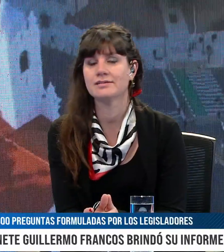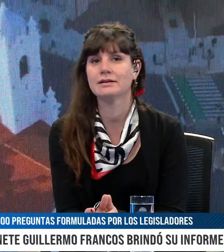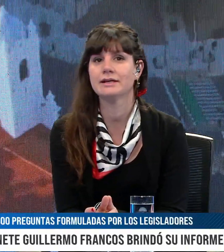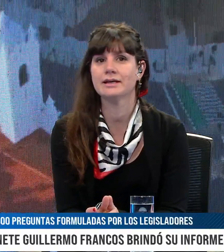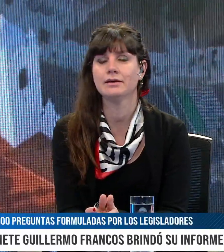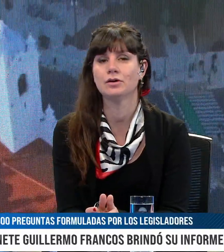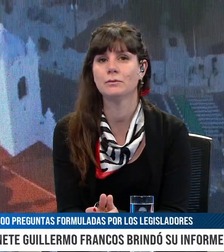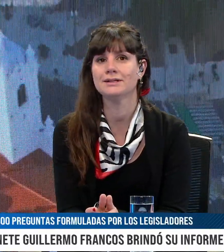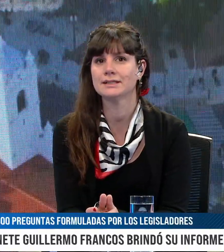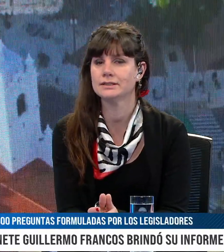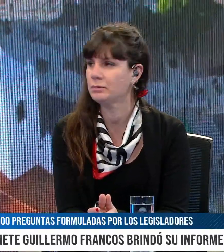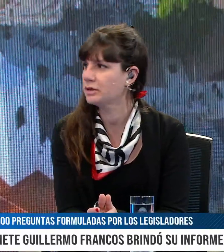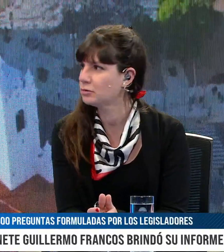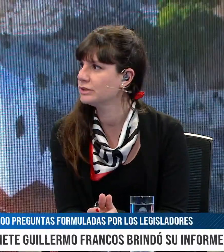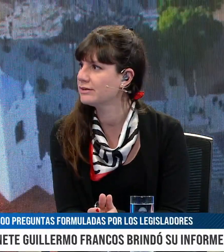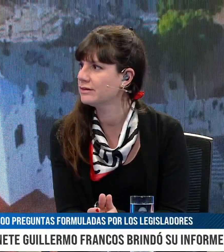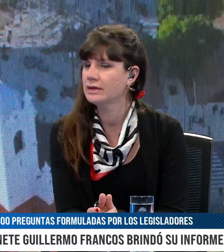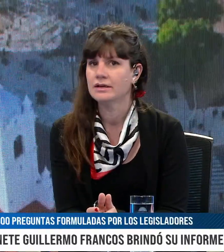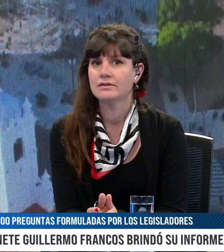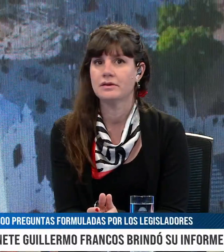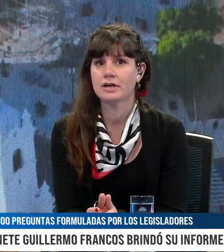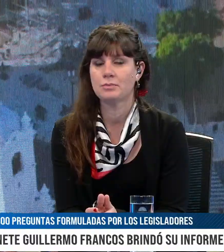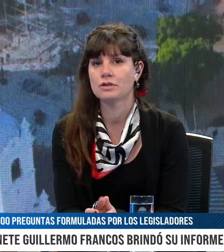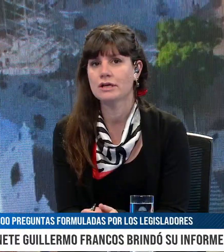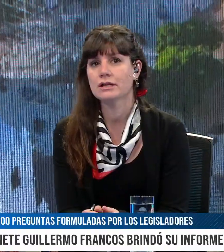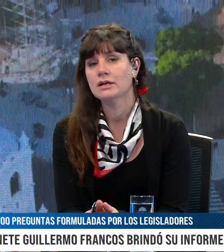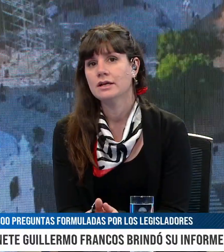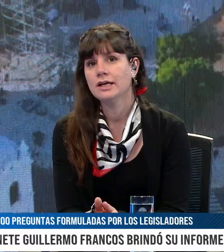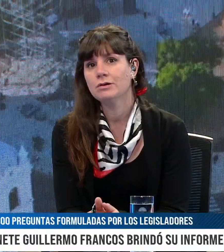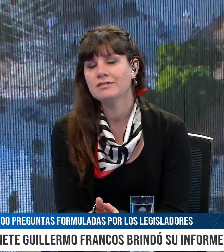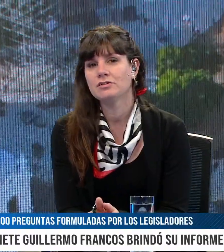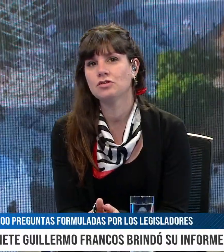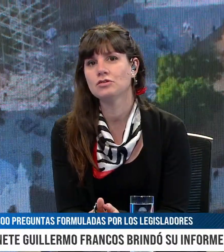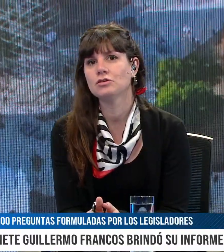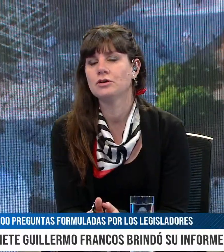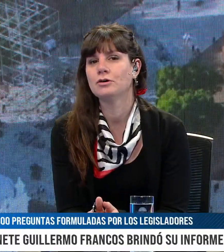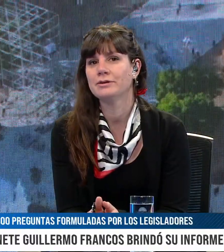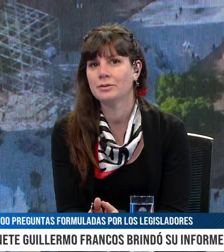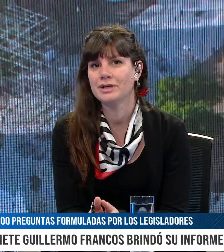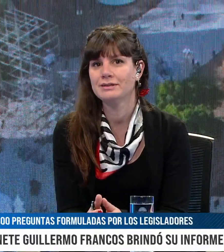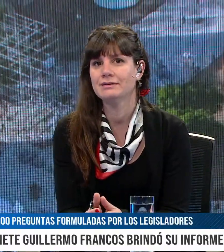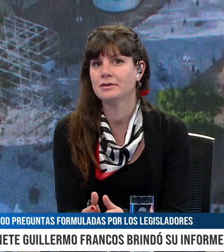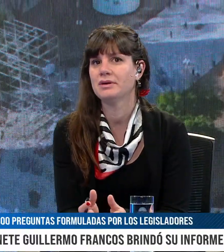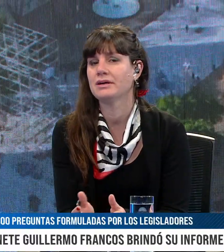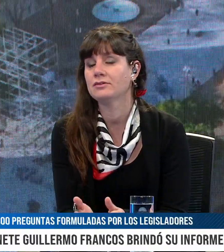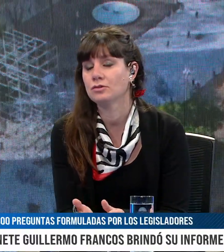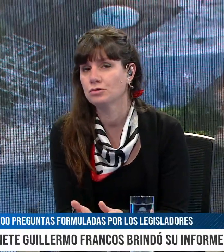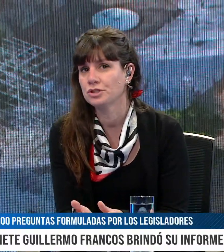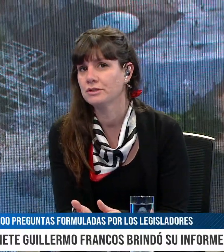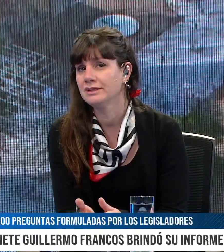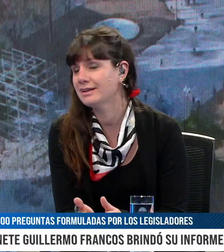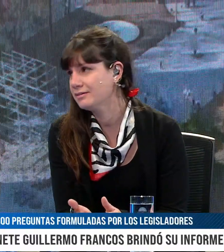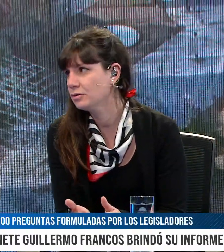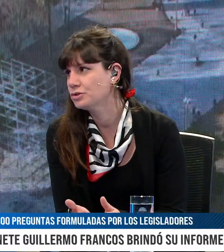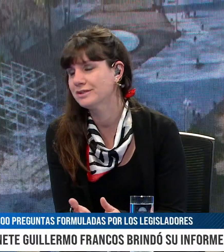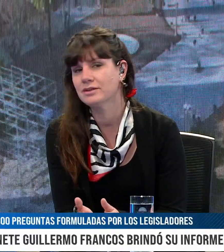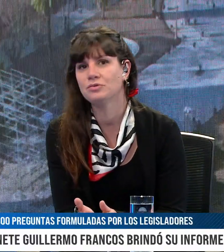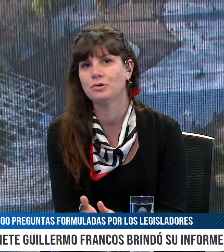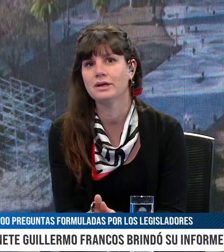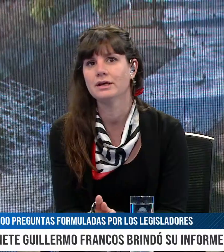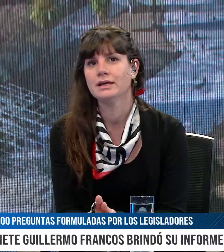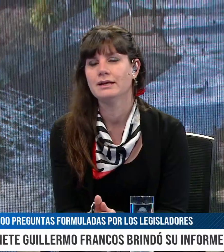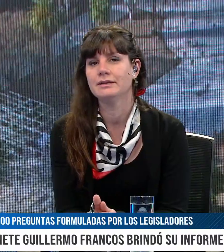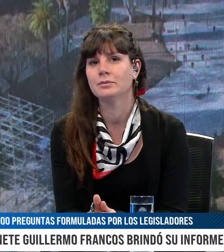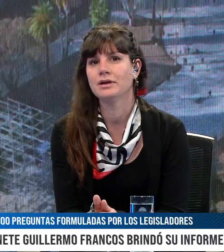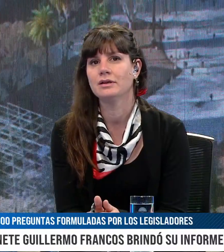hay que decir que dejó bastantes preguntas sin responder en una sesión donde obviamente el tema excluyente, casi excluyente,